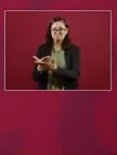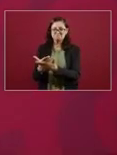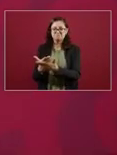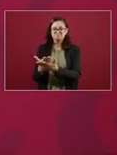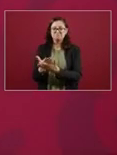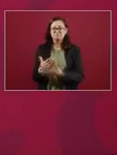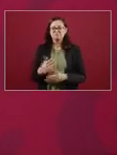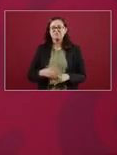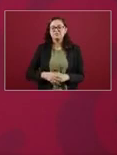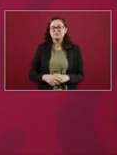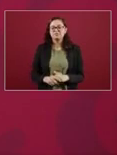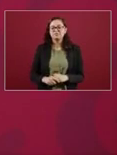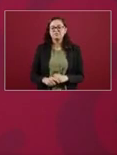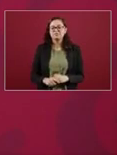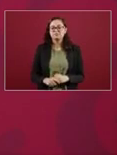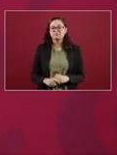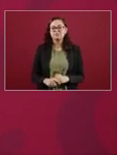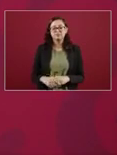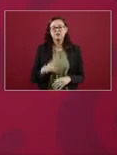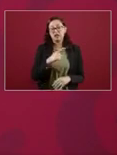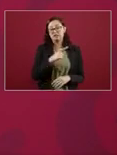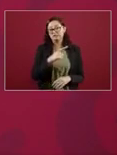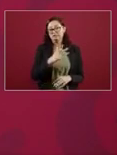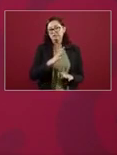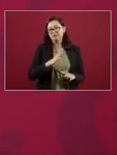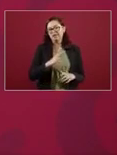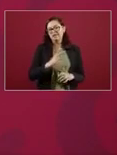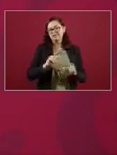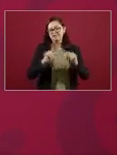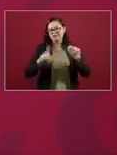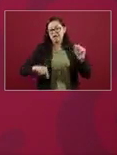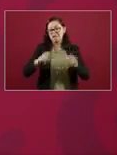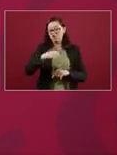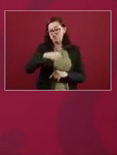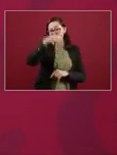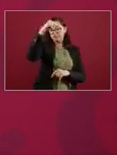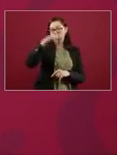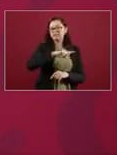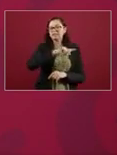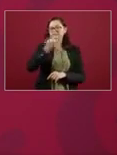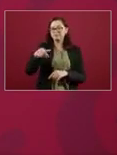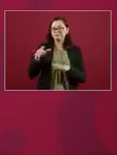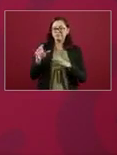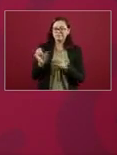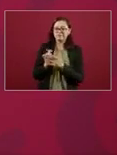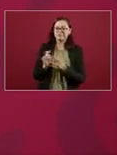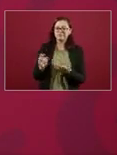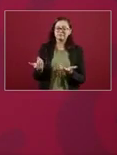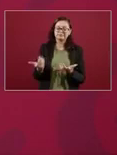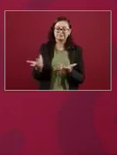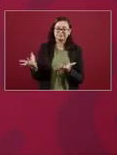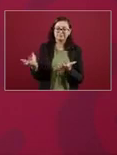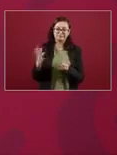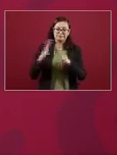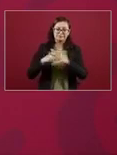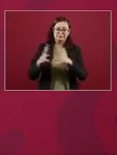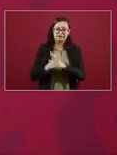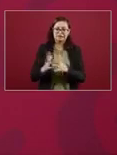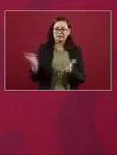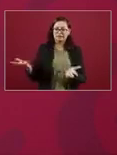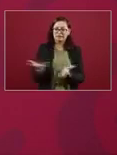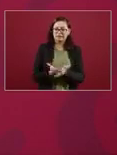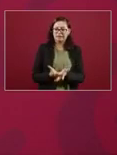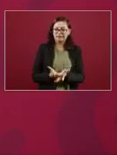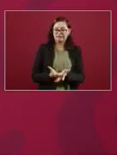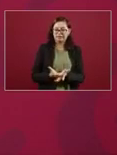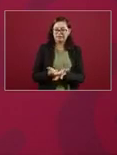su estancia en el norte después del triunfo de la República